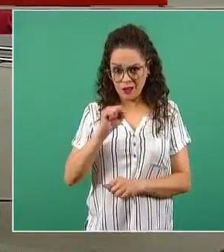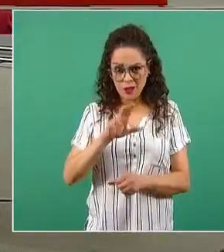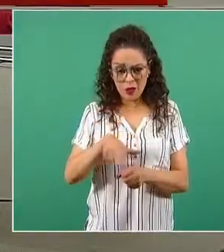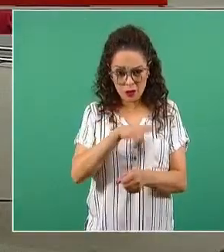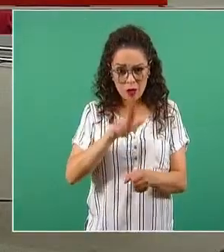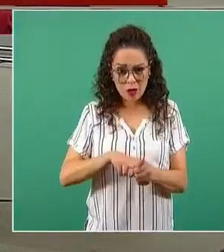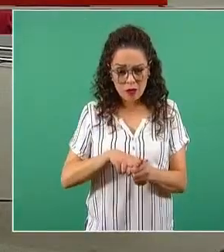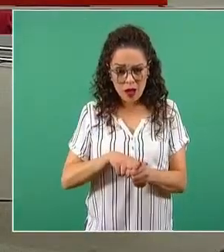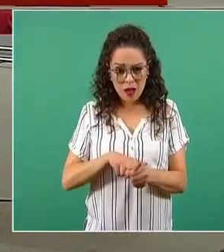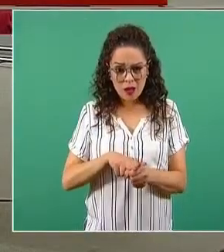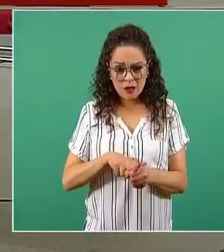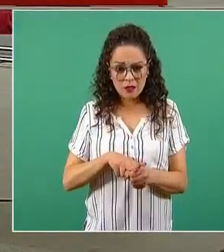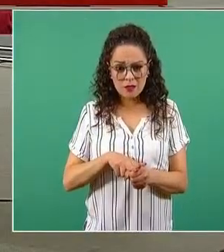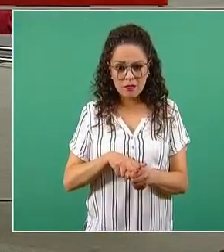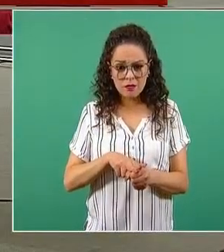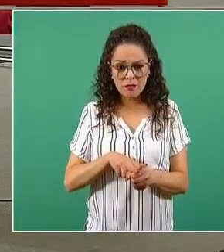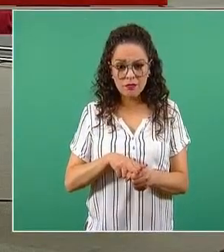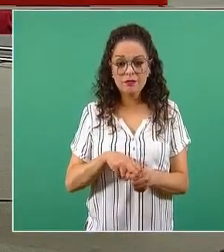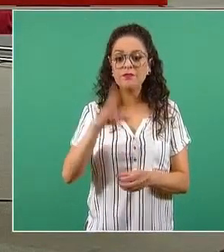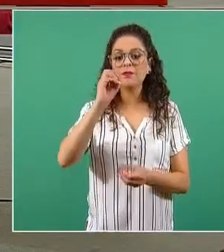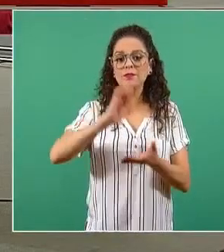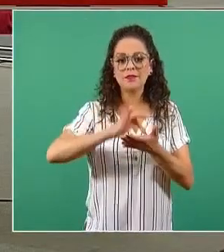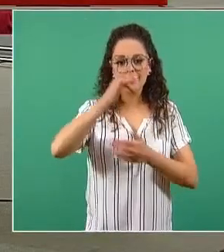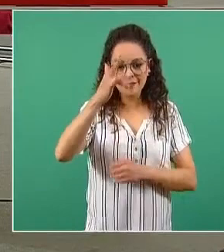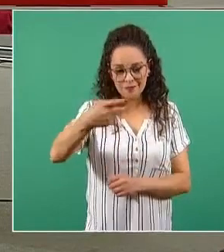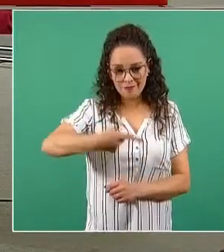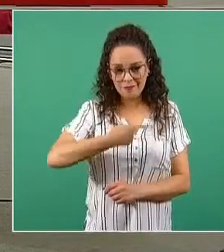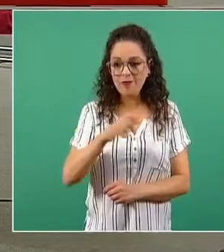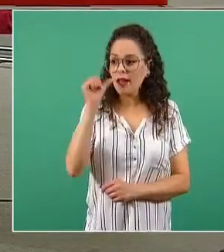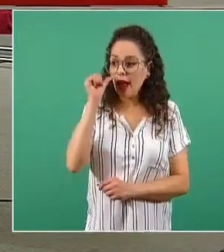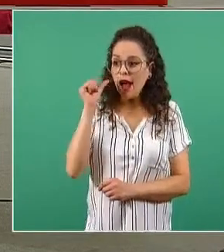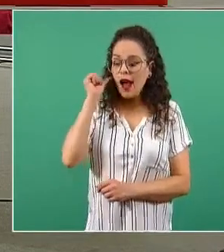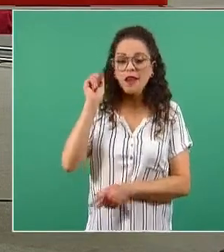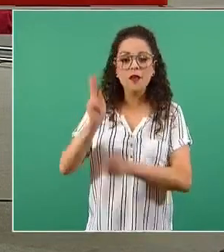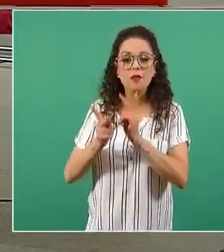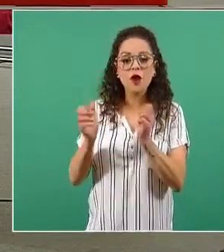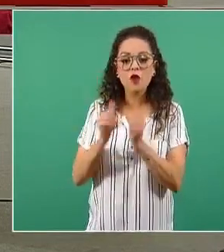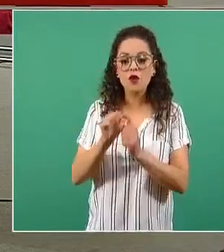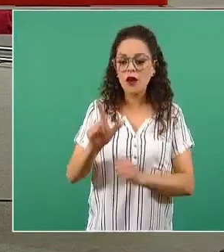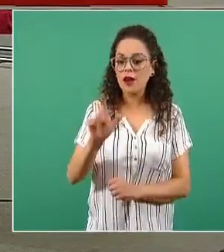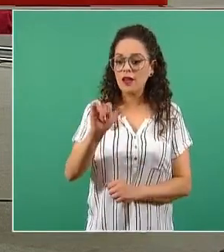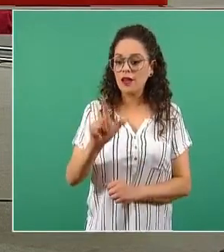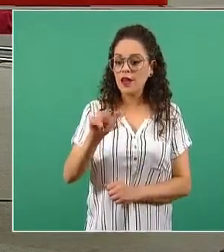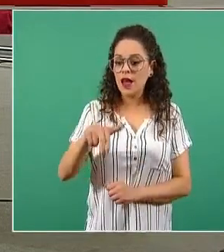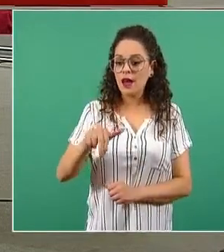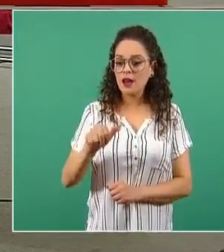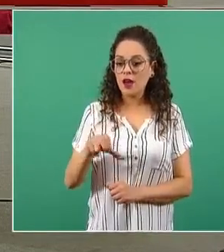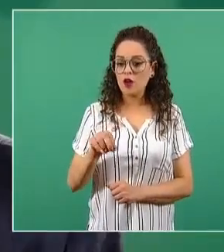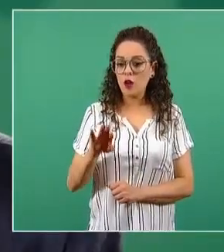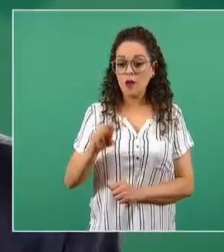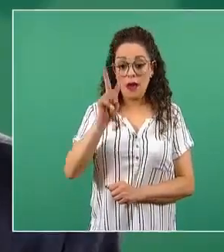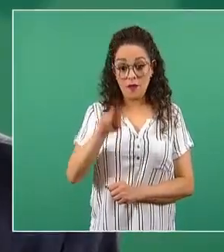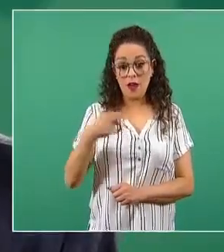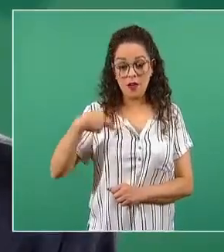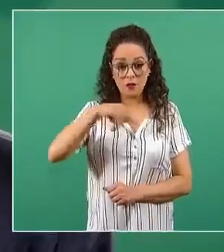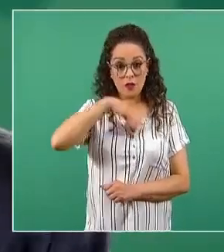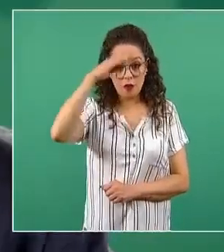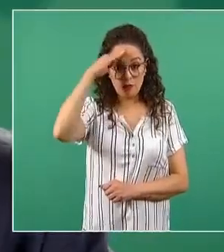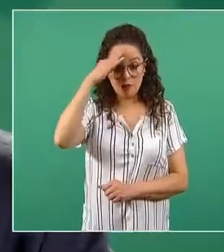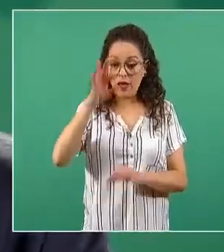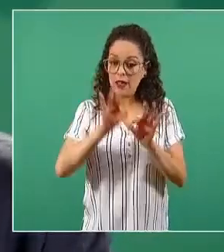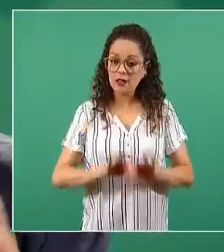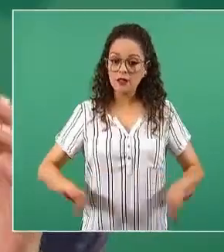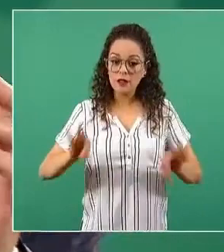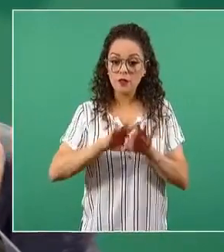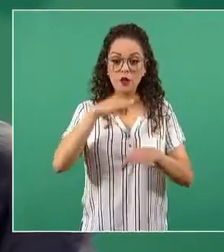Gracias. Gracias por la pregunta. Ayer precisamente lo platicábamos con Liliana Noble y creemos que es importante que el público en general lo sepa.